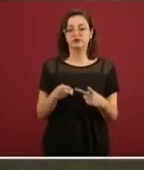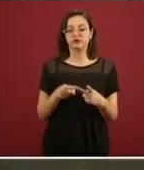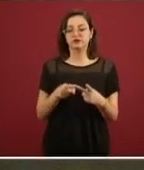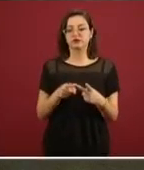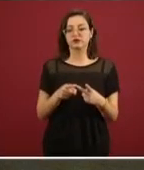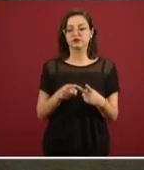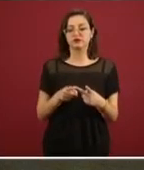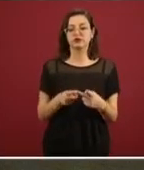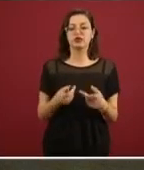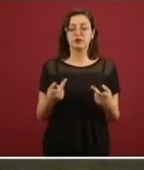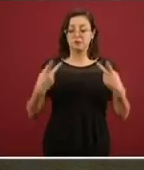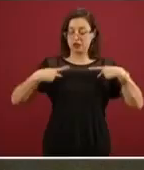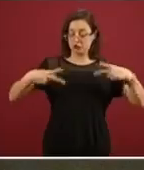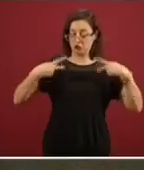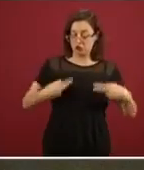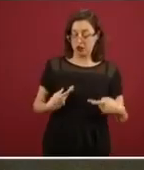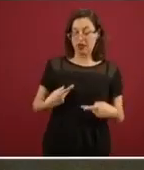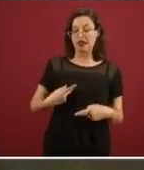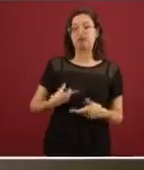los asintomáticos,